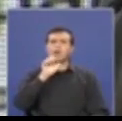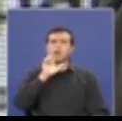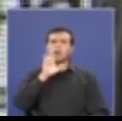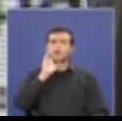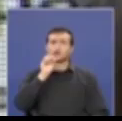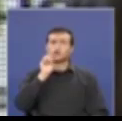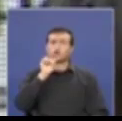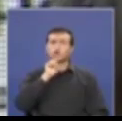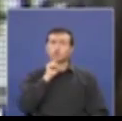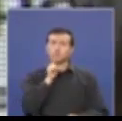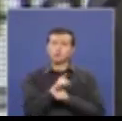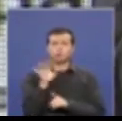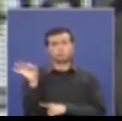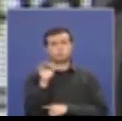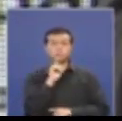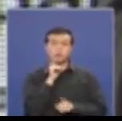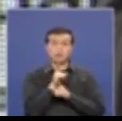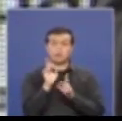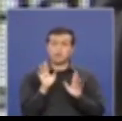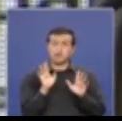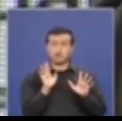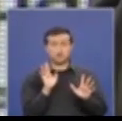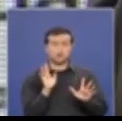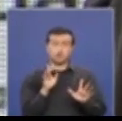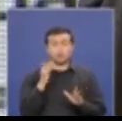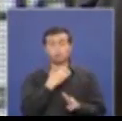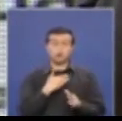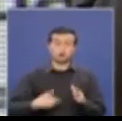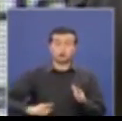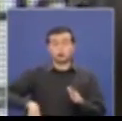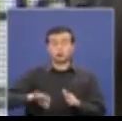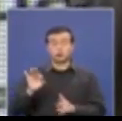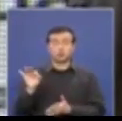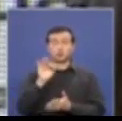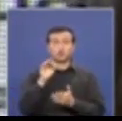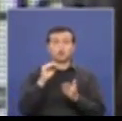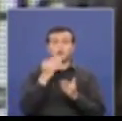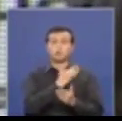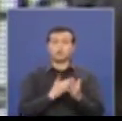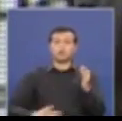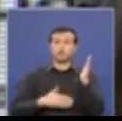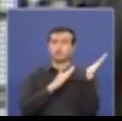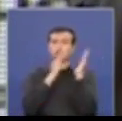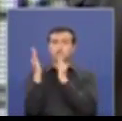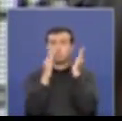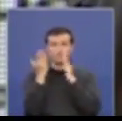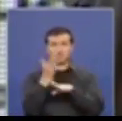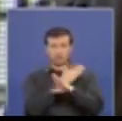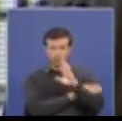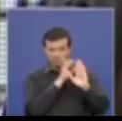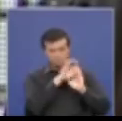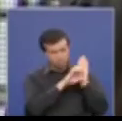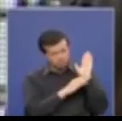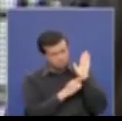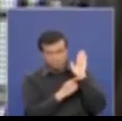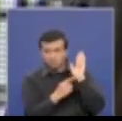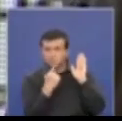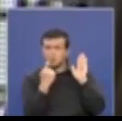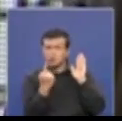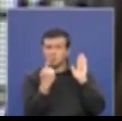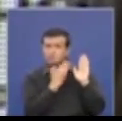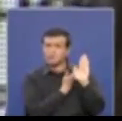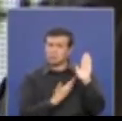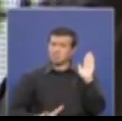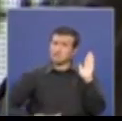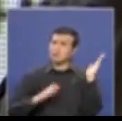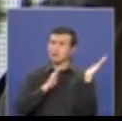del merecumbé, el quebradista de cintura, como presidente interino. Revisen si en la constitución de aquel entonces existía el